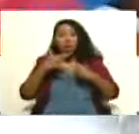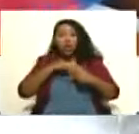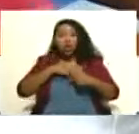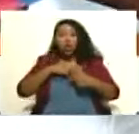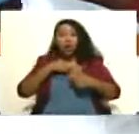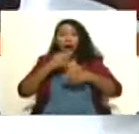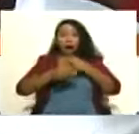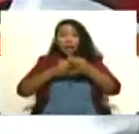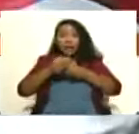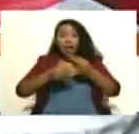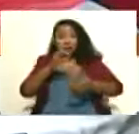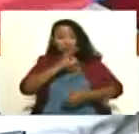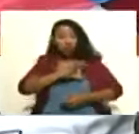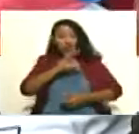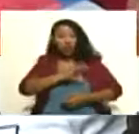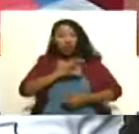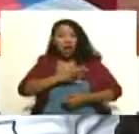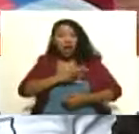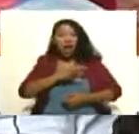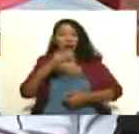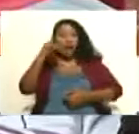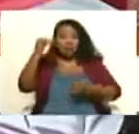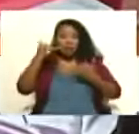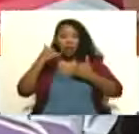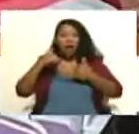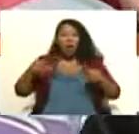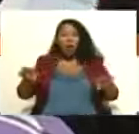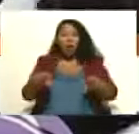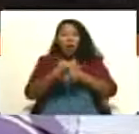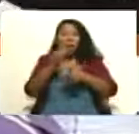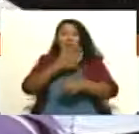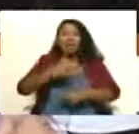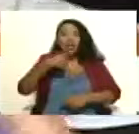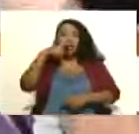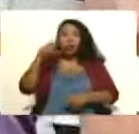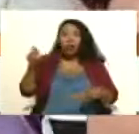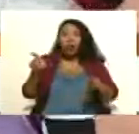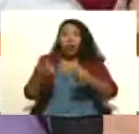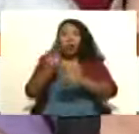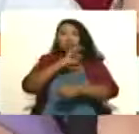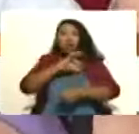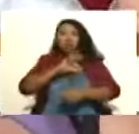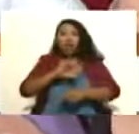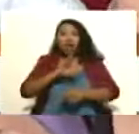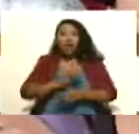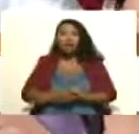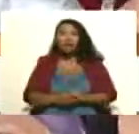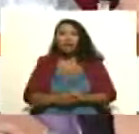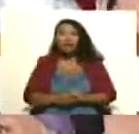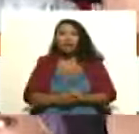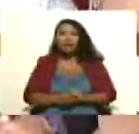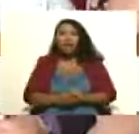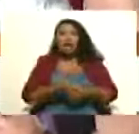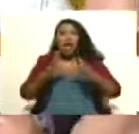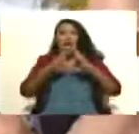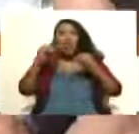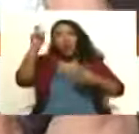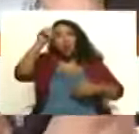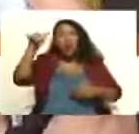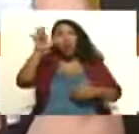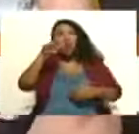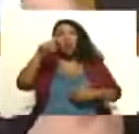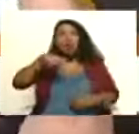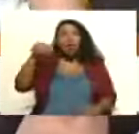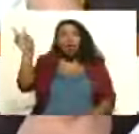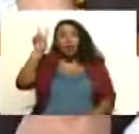hay que ser auténticamente feminista, como lo es nuestro presidente Nicolás Maduro Moro. Y todo el pueblo venezolano.